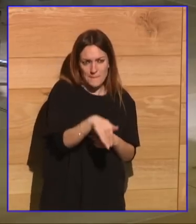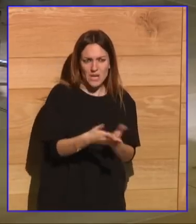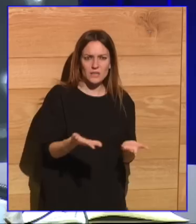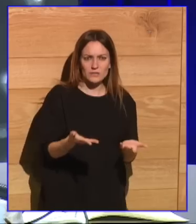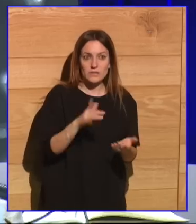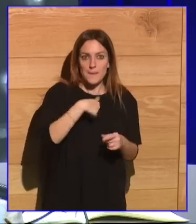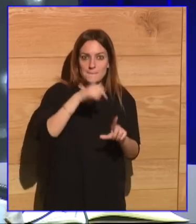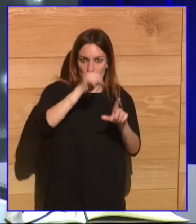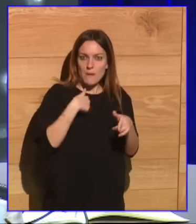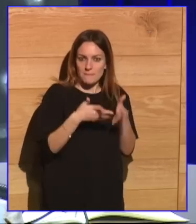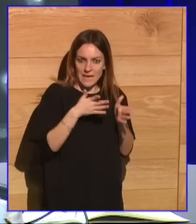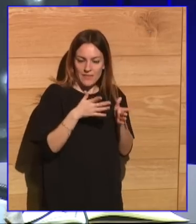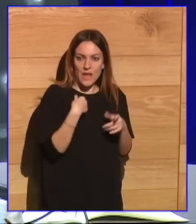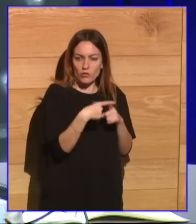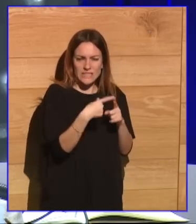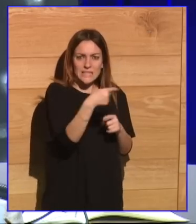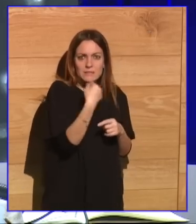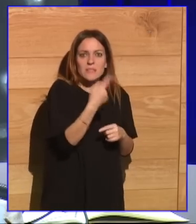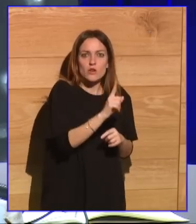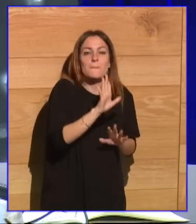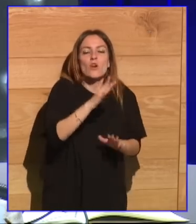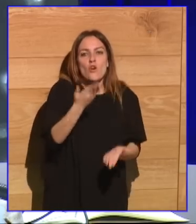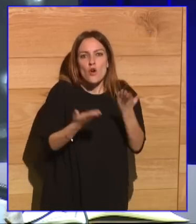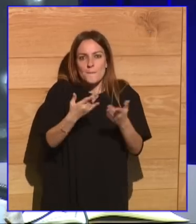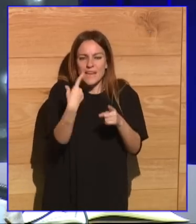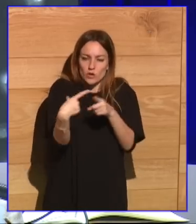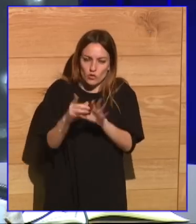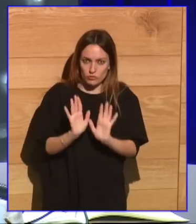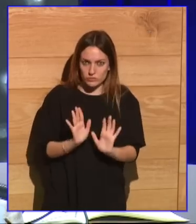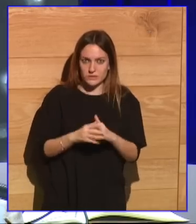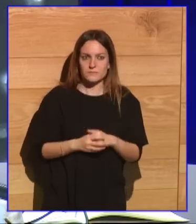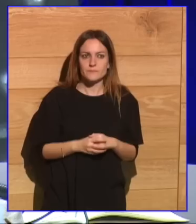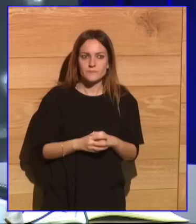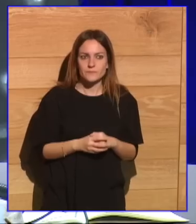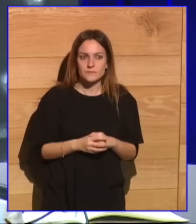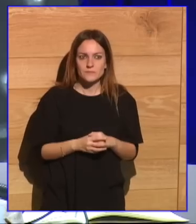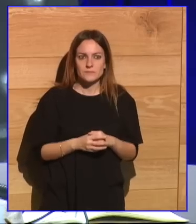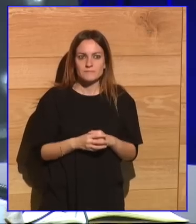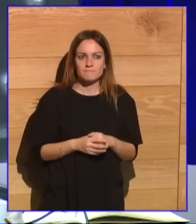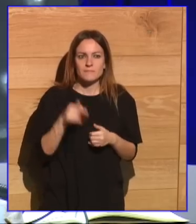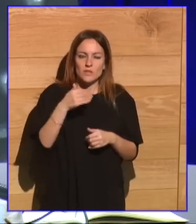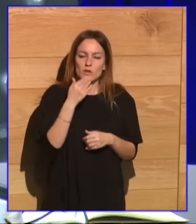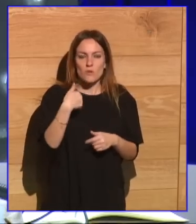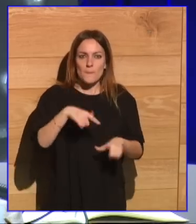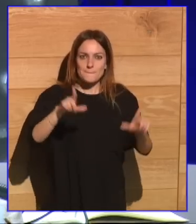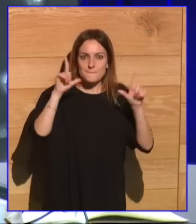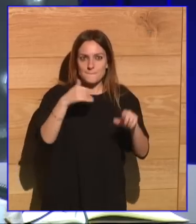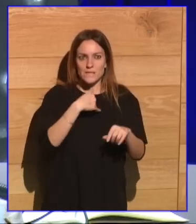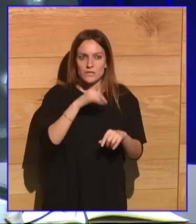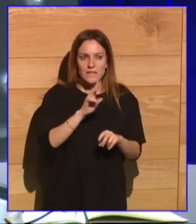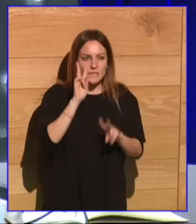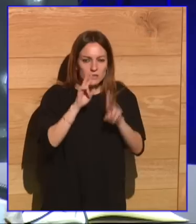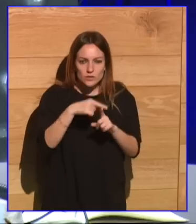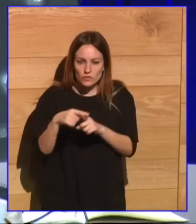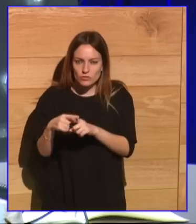entusiasma, ¿eh? No se trata de ponerle pegas, sino de comparar según qué elementos. Es como lo que ves a través del personaje de Frances McDormand, pero el propio